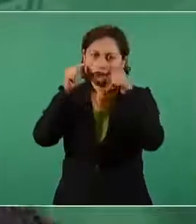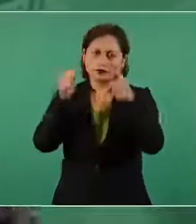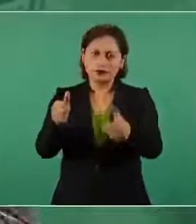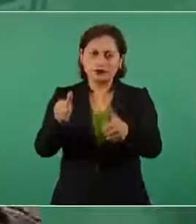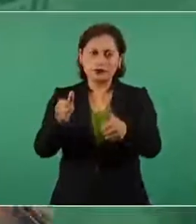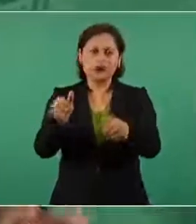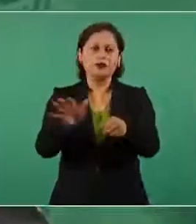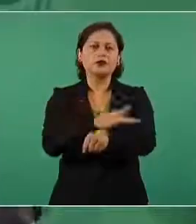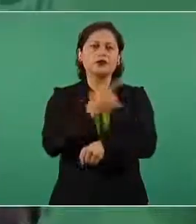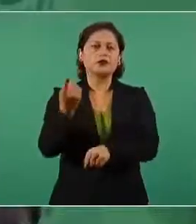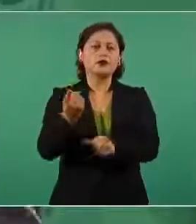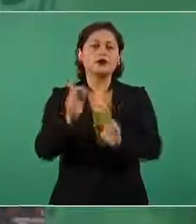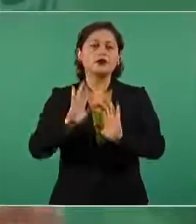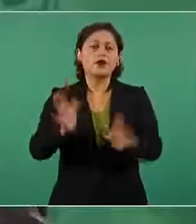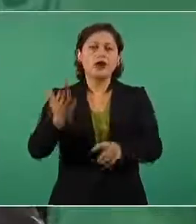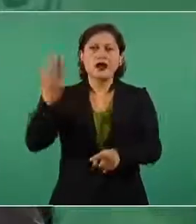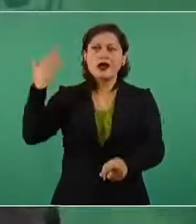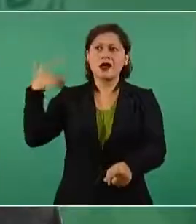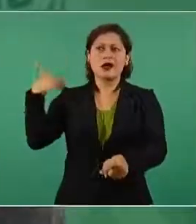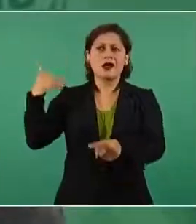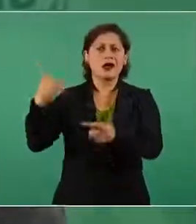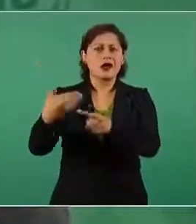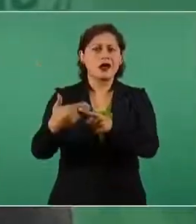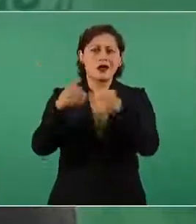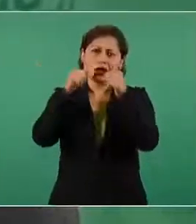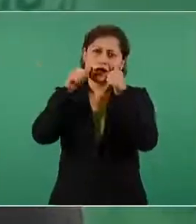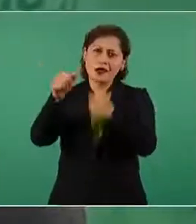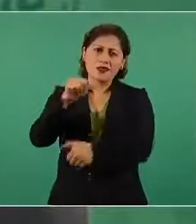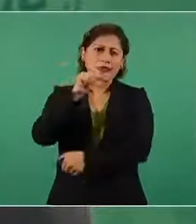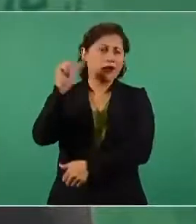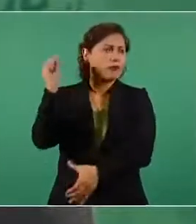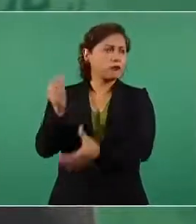porque no ha habido nada en años.